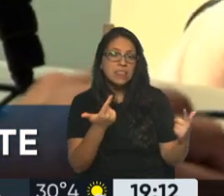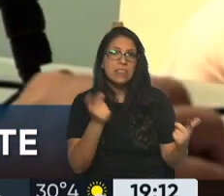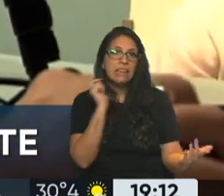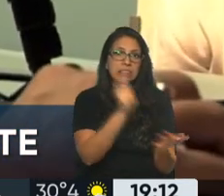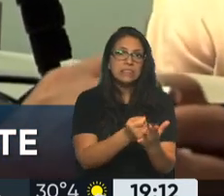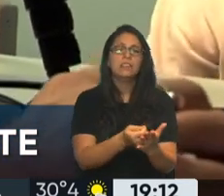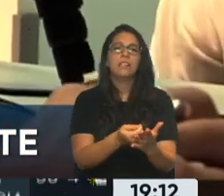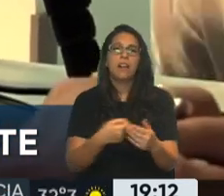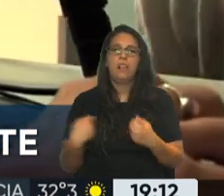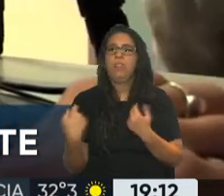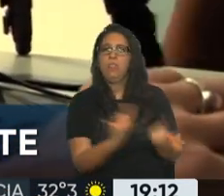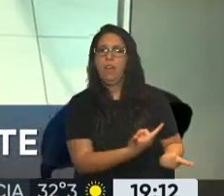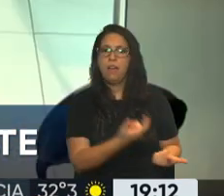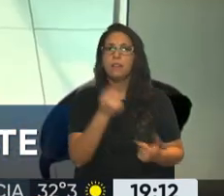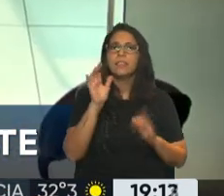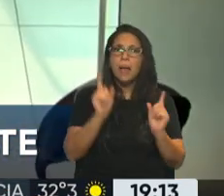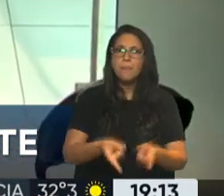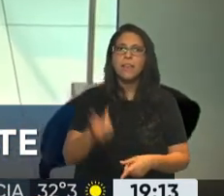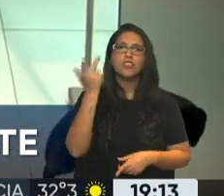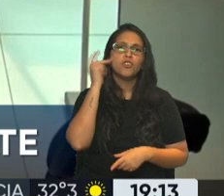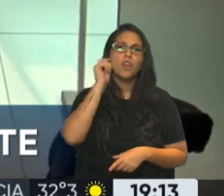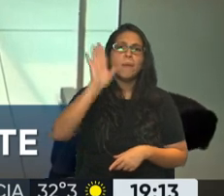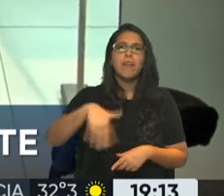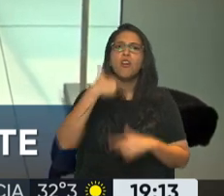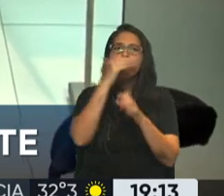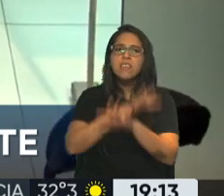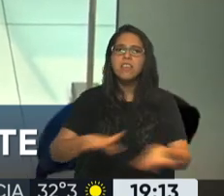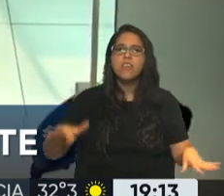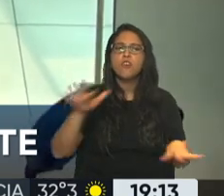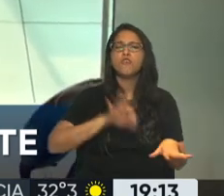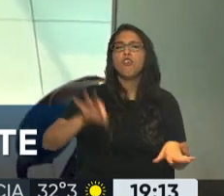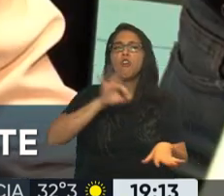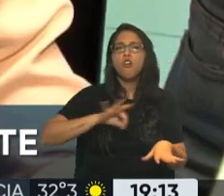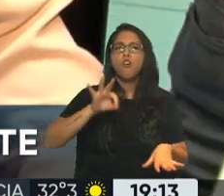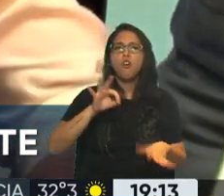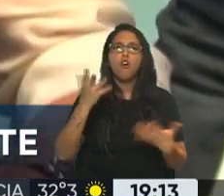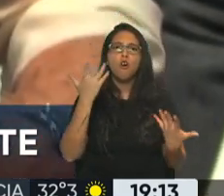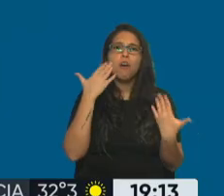pago incluidos los hijos menores de 18 años o quienes tengan capacidades